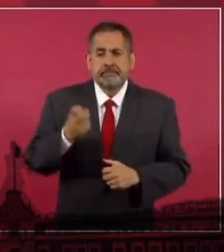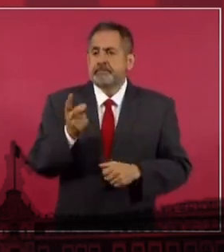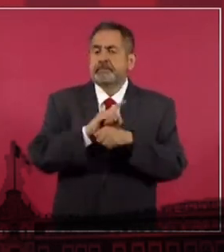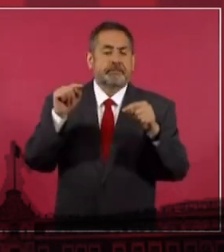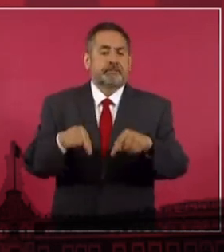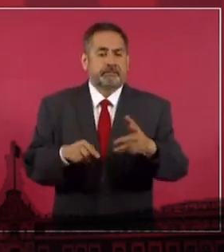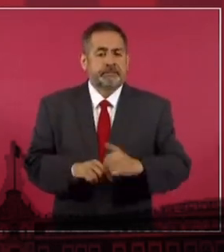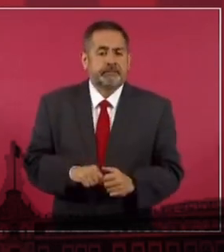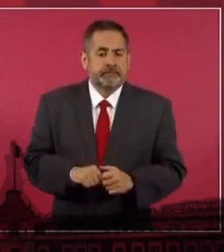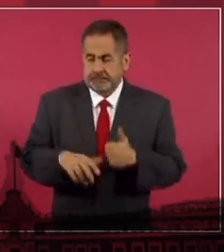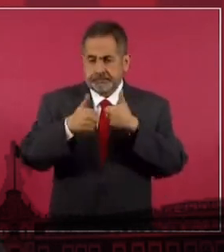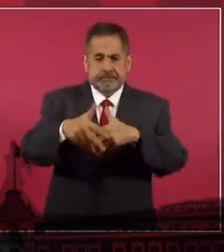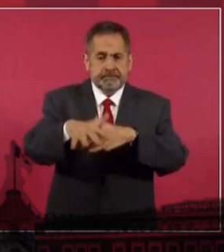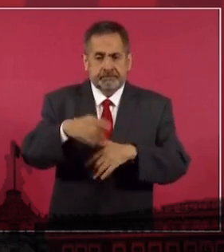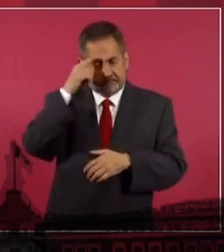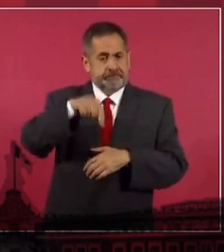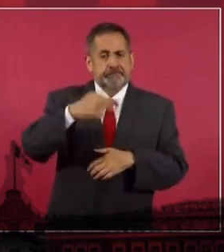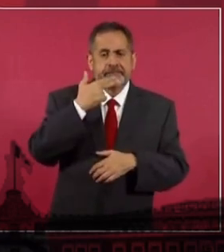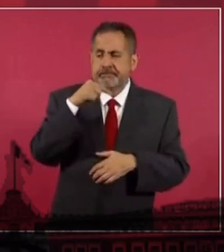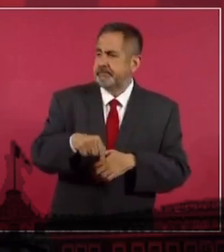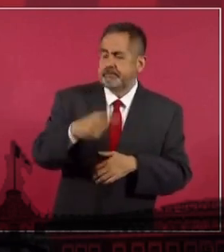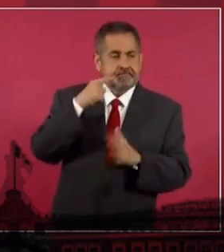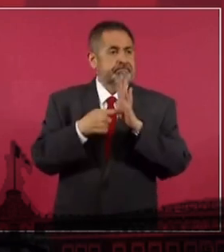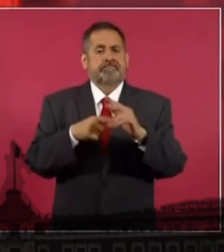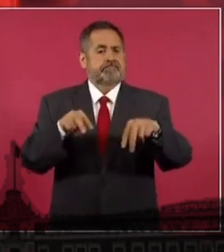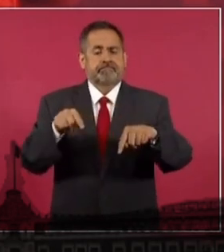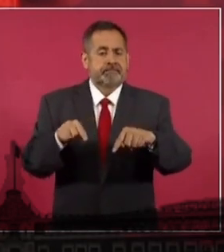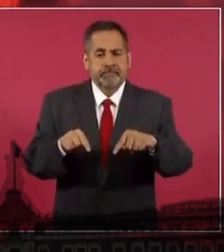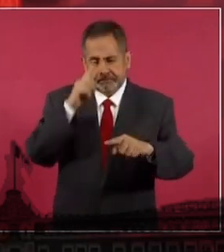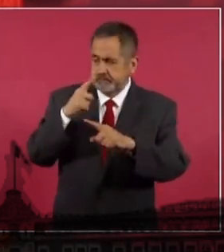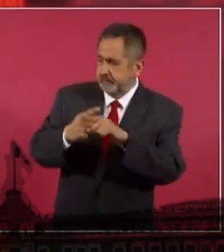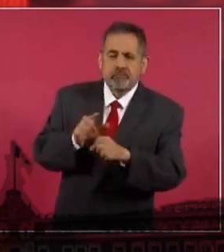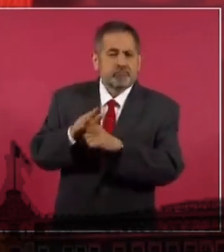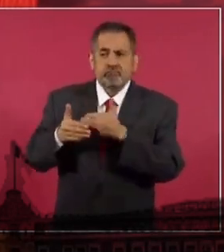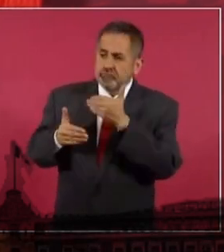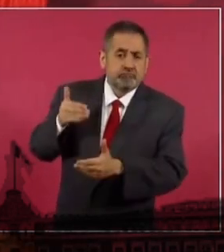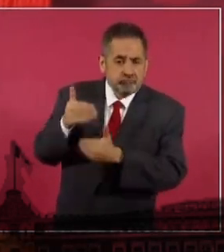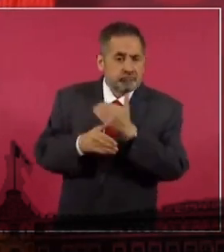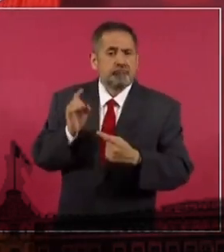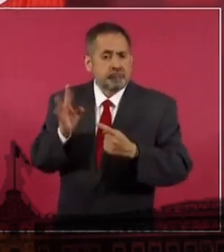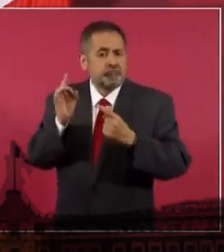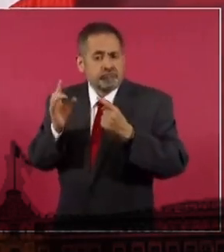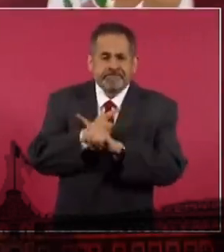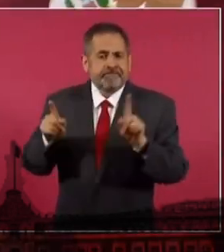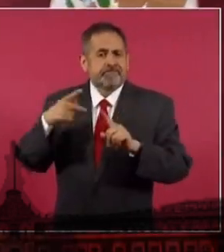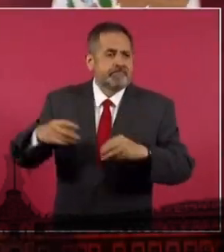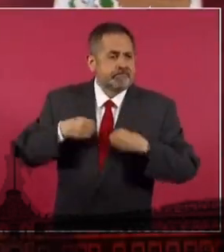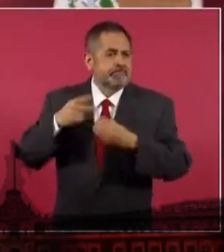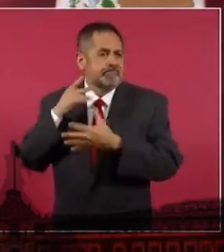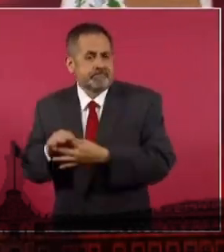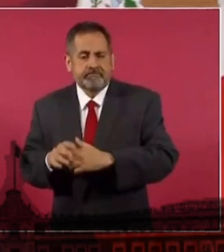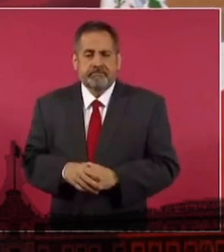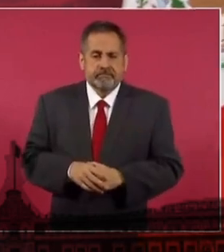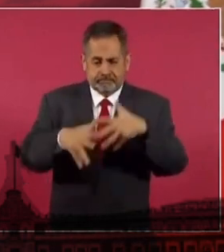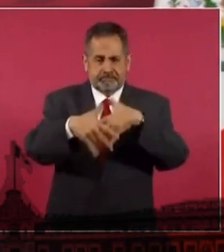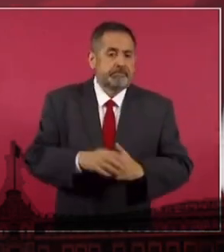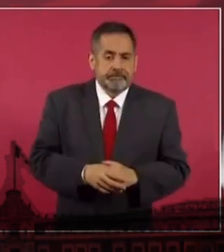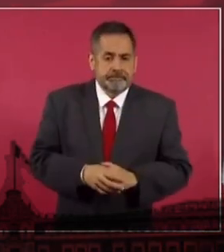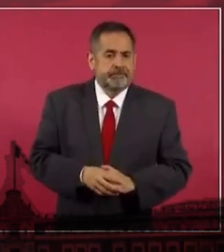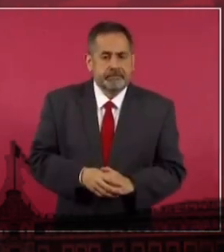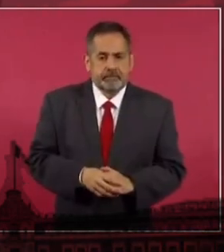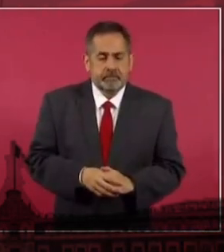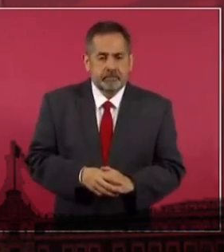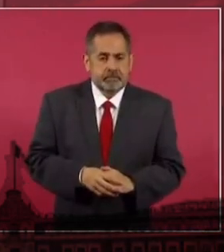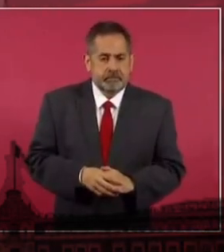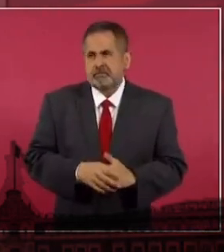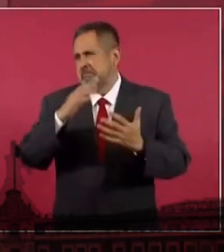una marcha y un acto por los avances que se han logrado. Una marcha festiva, alegre,